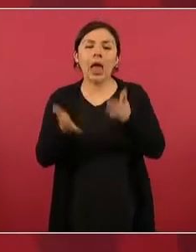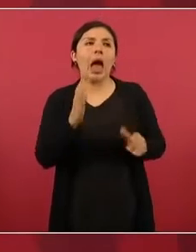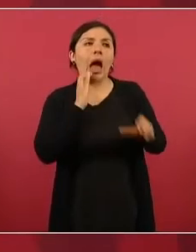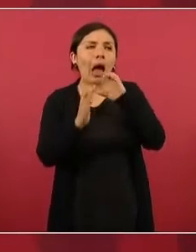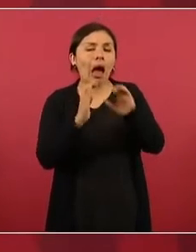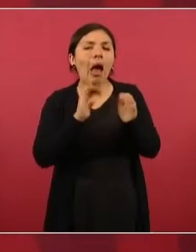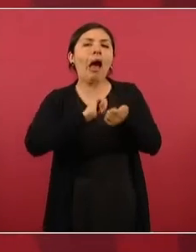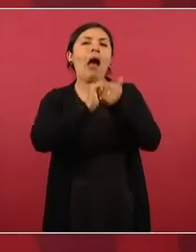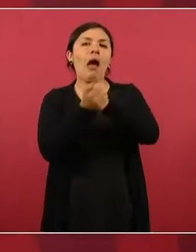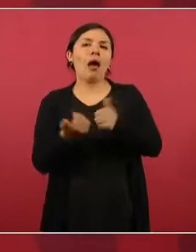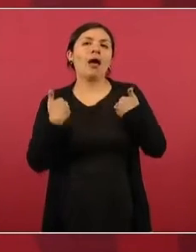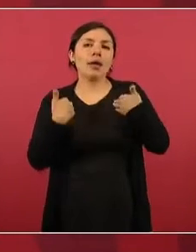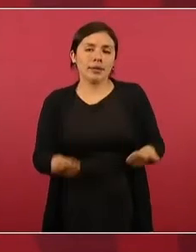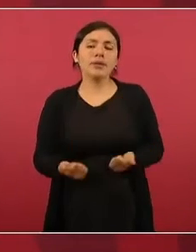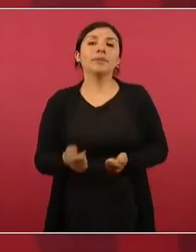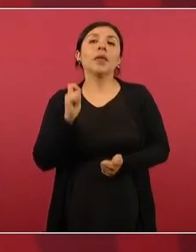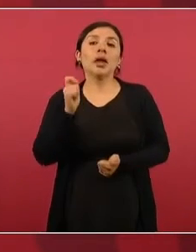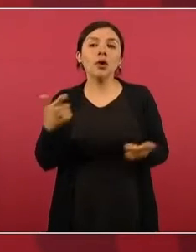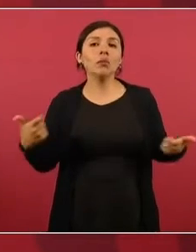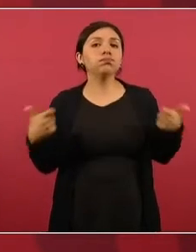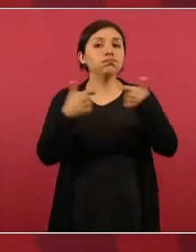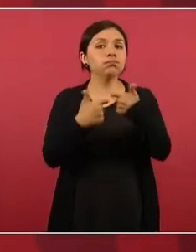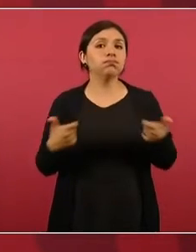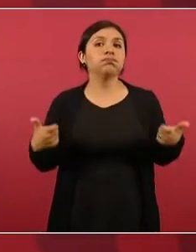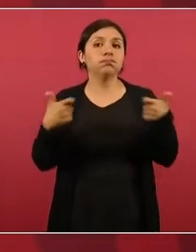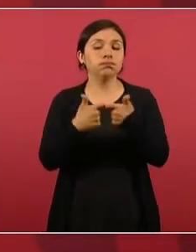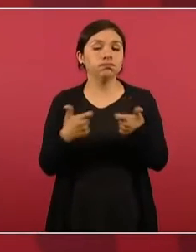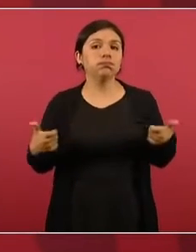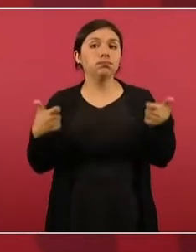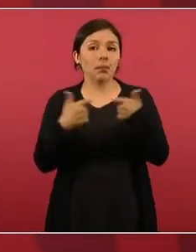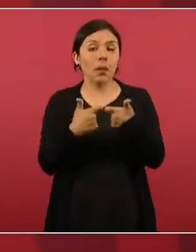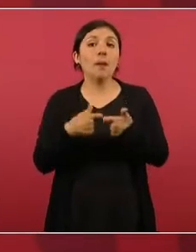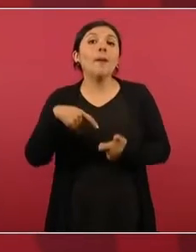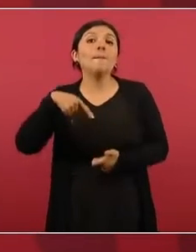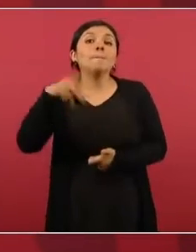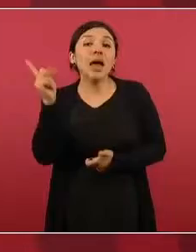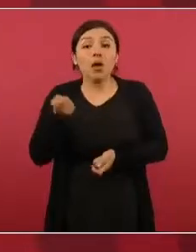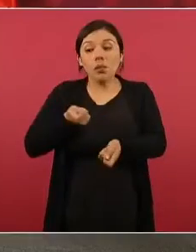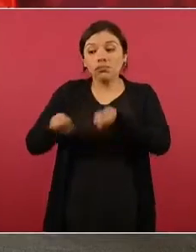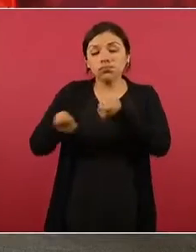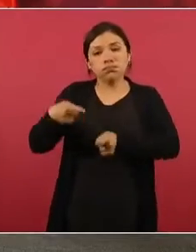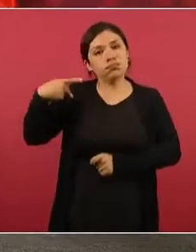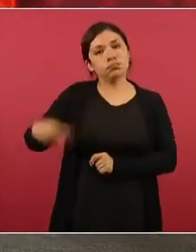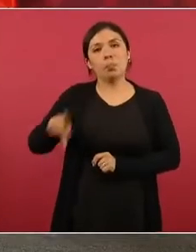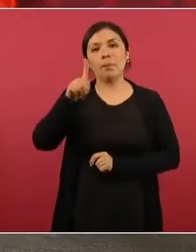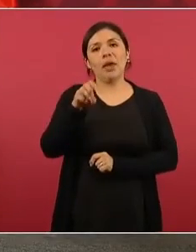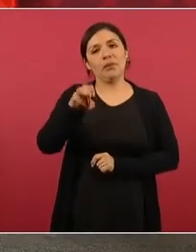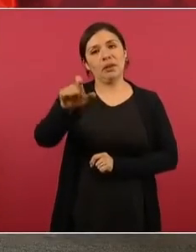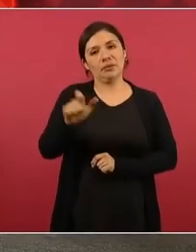entendimiento y va a ser una inversión conjunta, pero va a ser operado por Pemex.